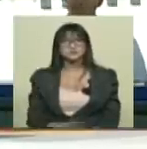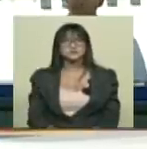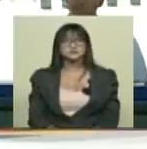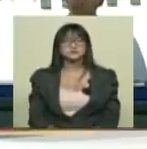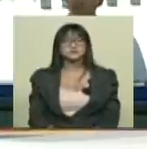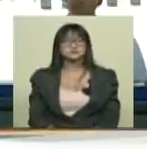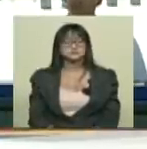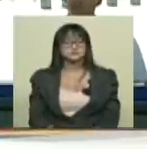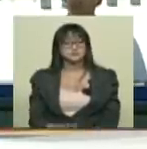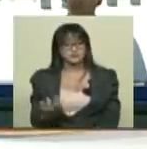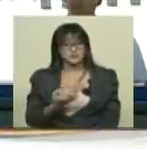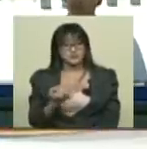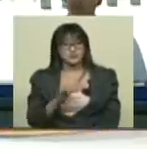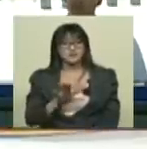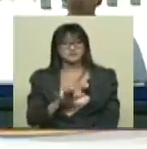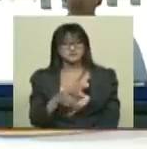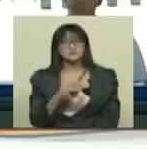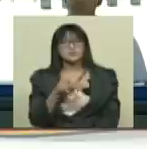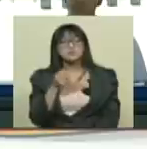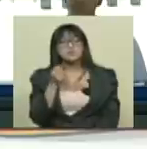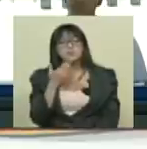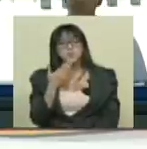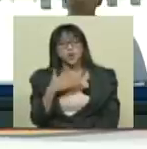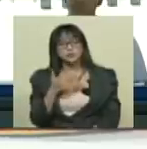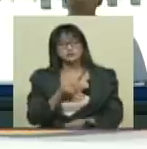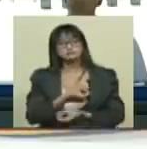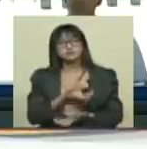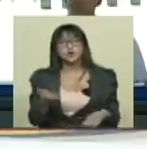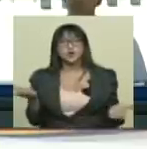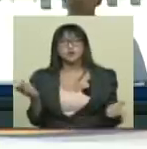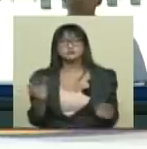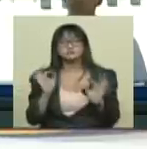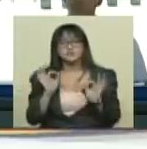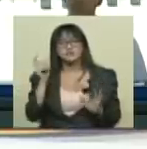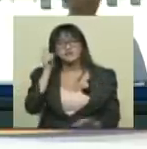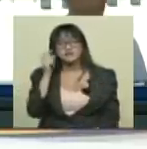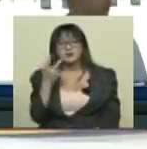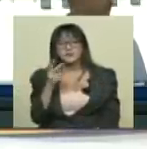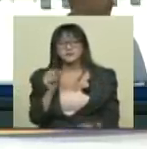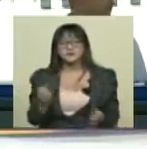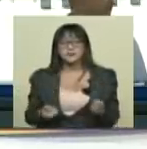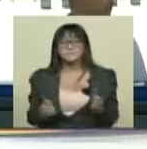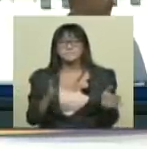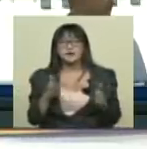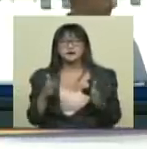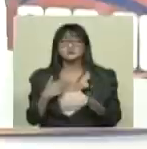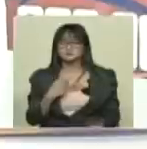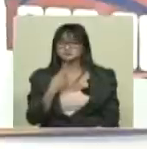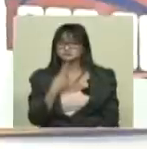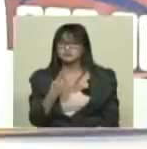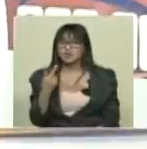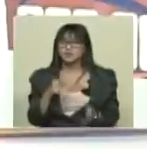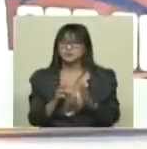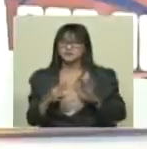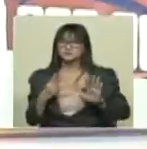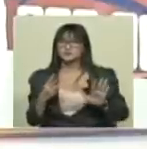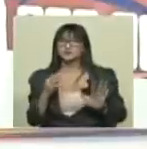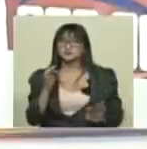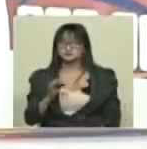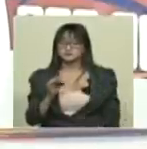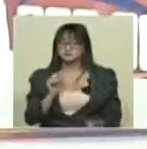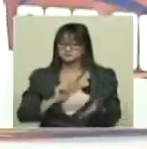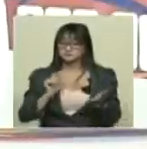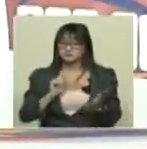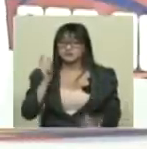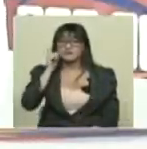Yo no estoy exagerando, eso se va a saber. Anoten la fecha, 20 de marzo, lo estoy diciendo el 20 de marzo de 2018. Anoten la